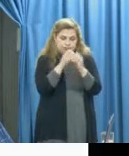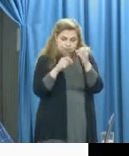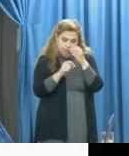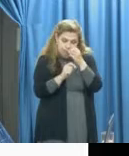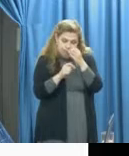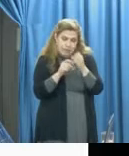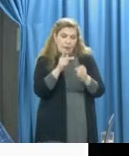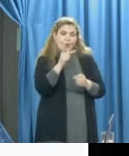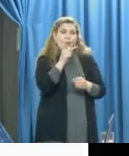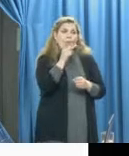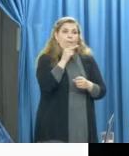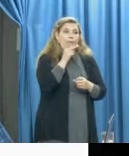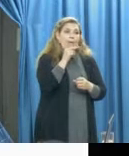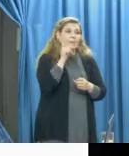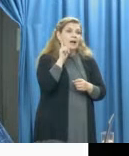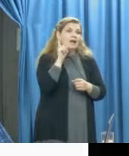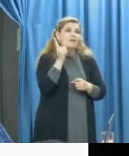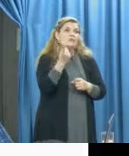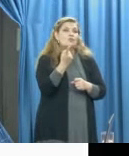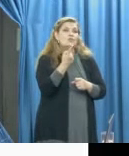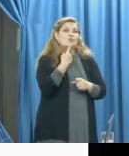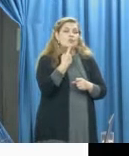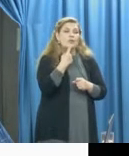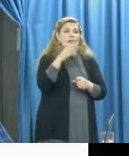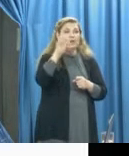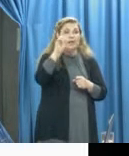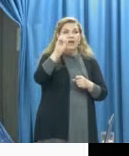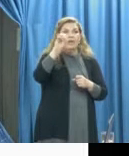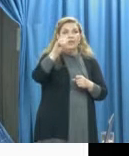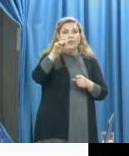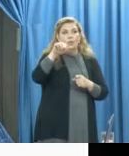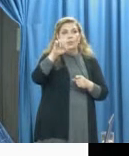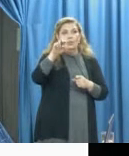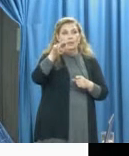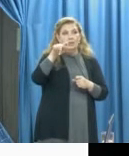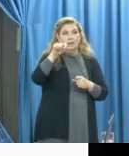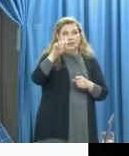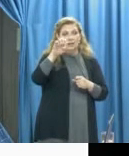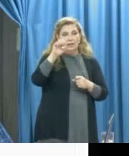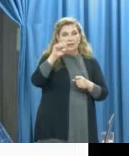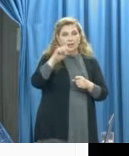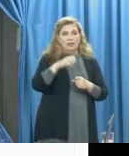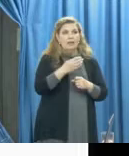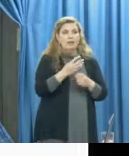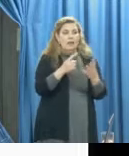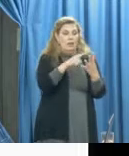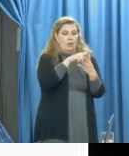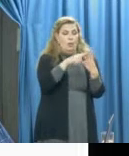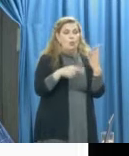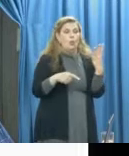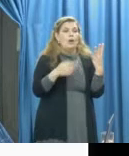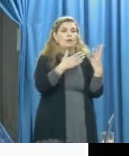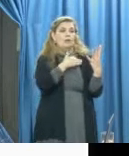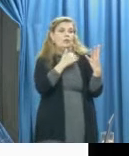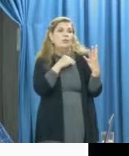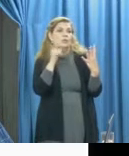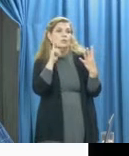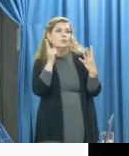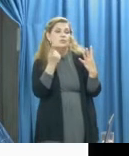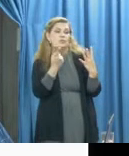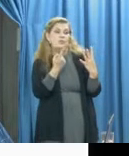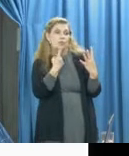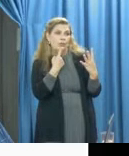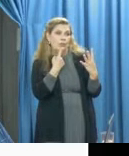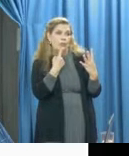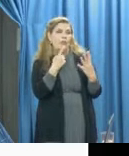el papá portaba una sordera dominante y se la transmitió a los 4 hijos, y la mamá